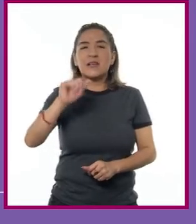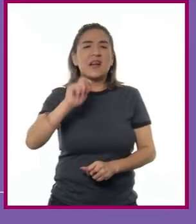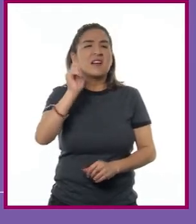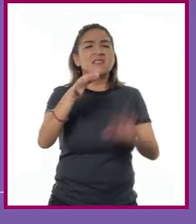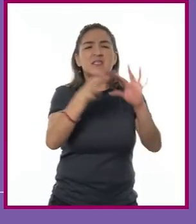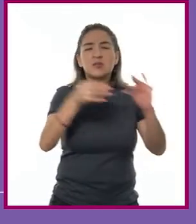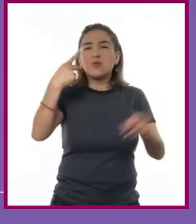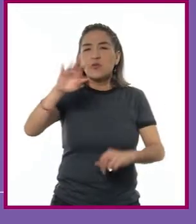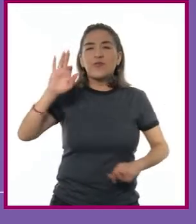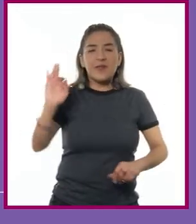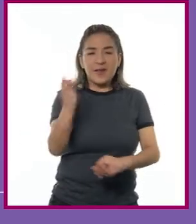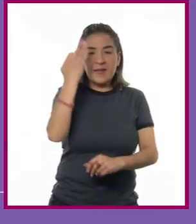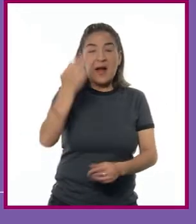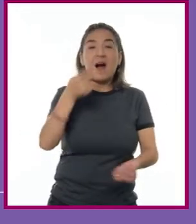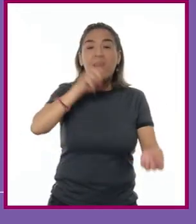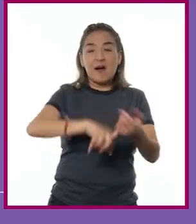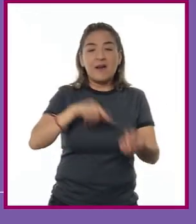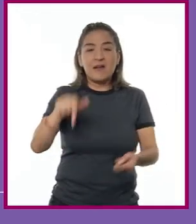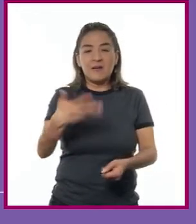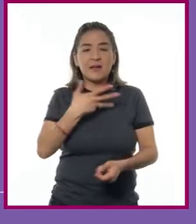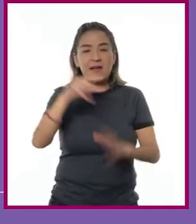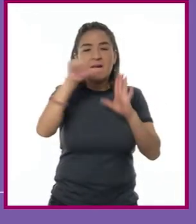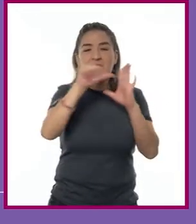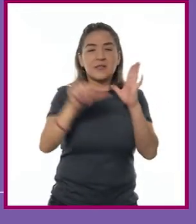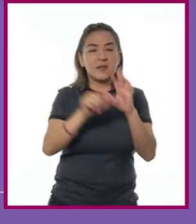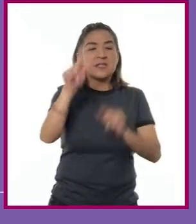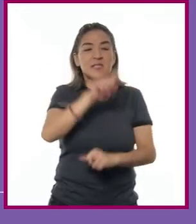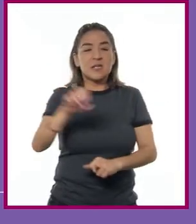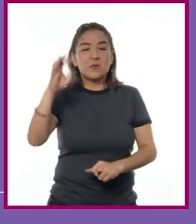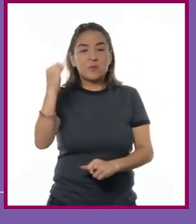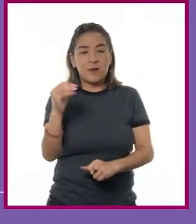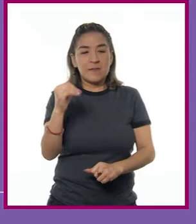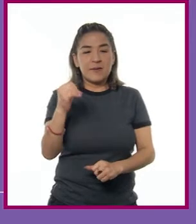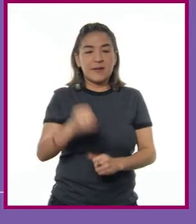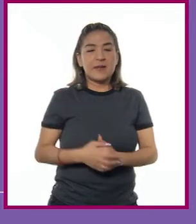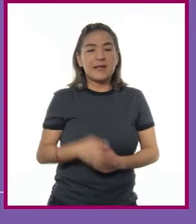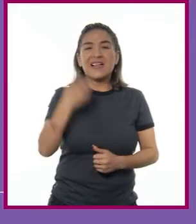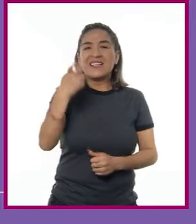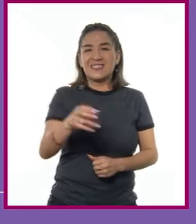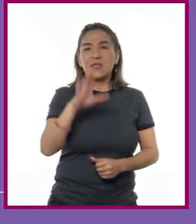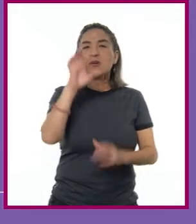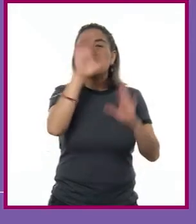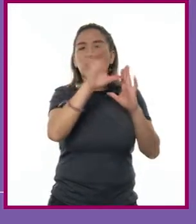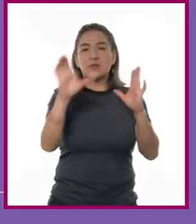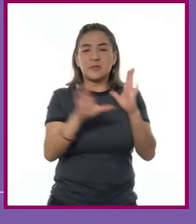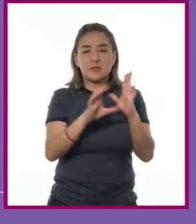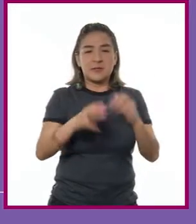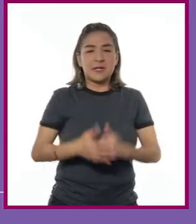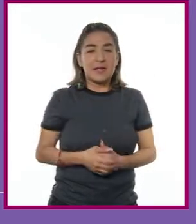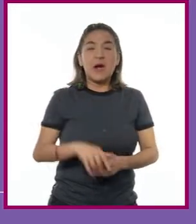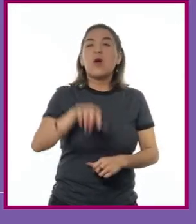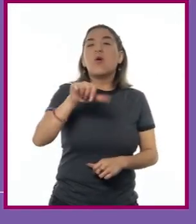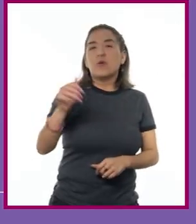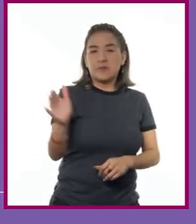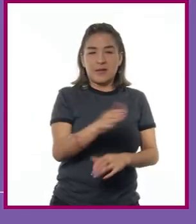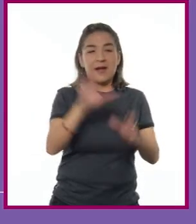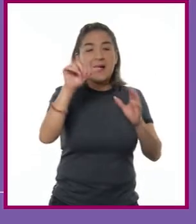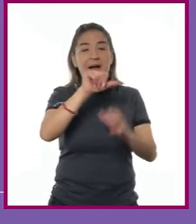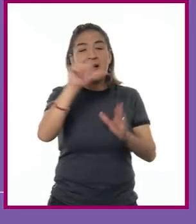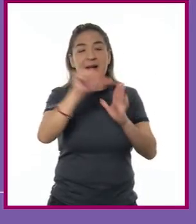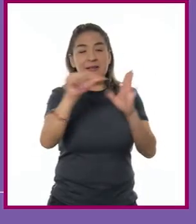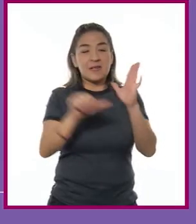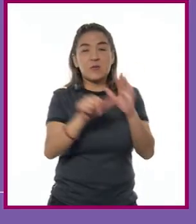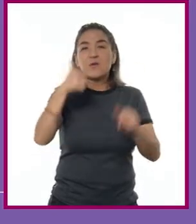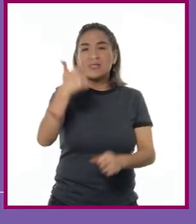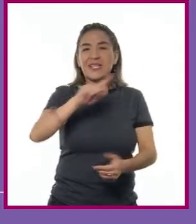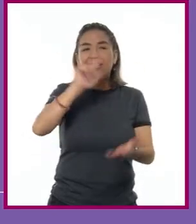principios federales que se encuentran en los artículos 109, fracción 3 de la Constitución, mientras que en el artículo 7 de